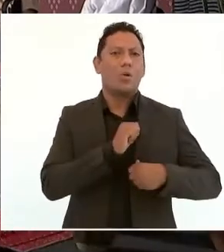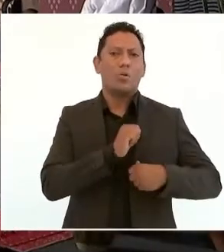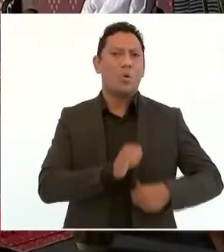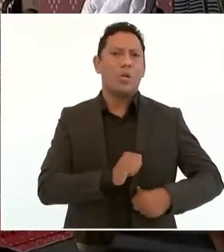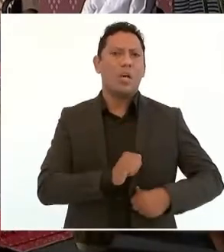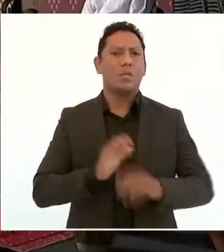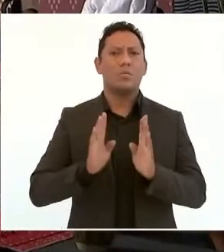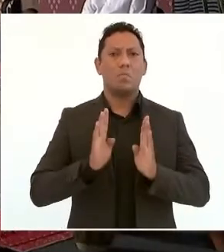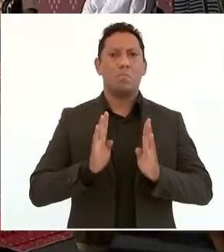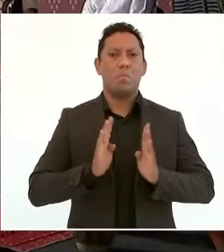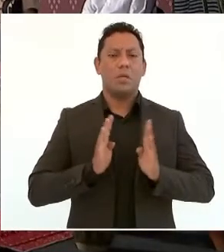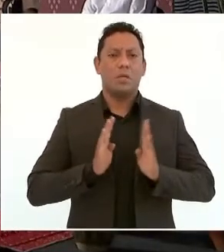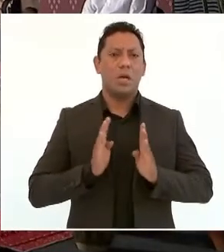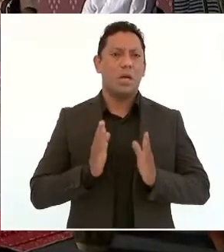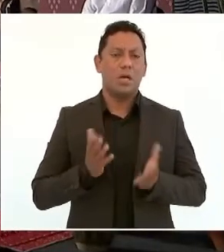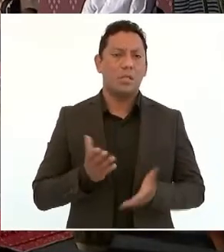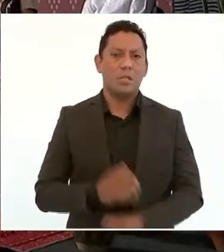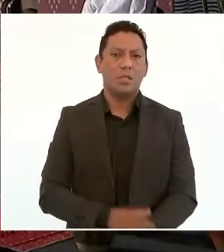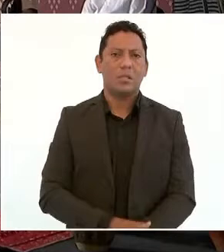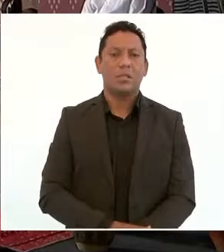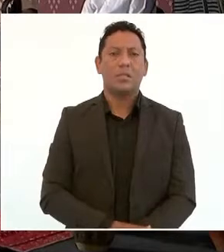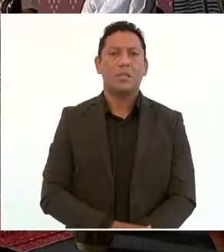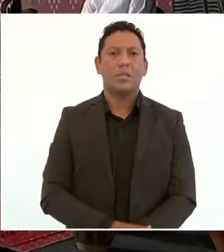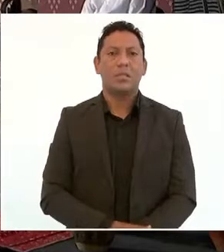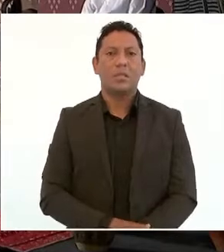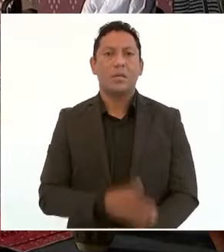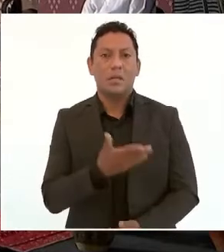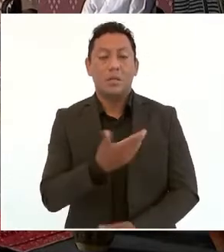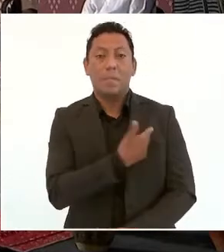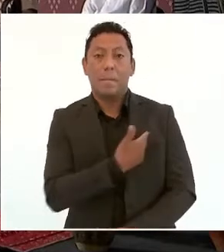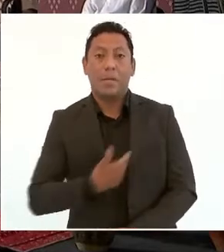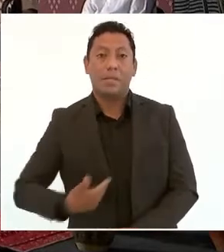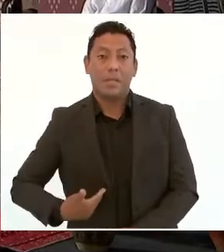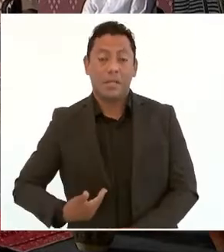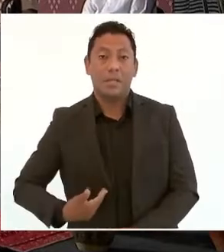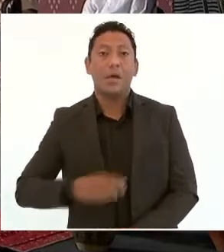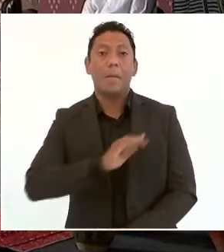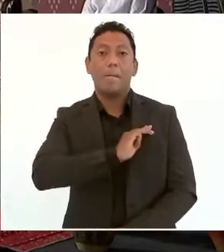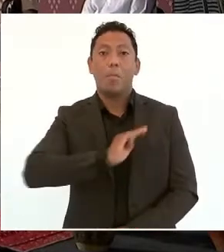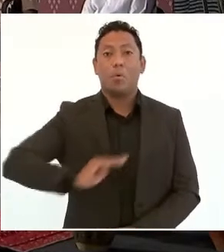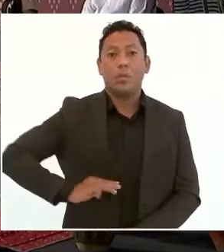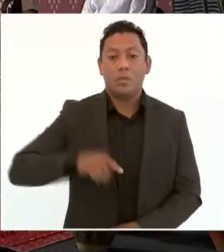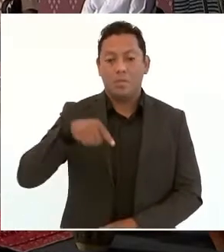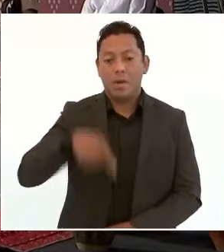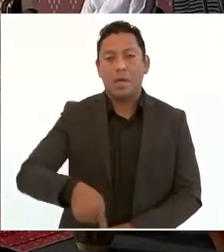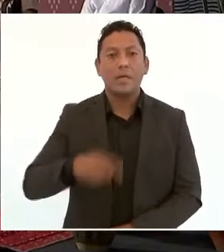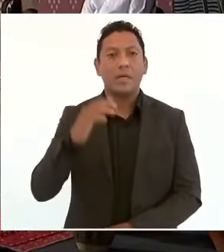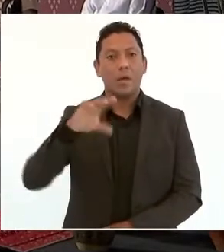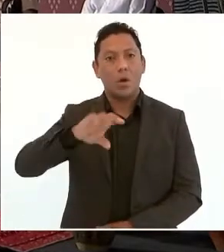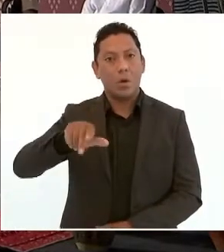autoridades militares, al ciudadano presidente municipal de Comitán,